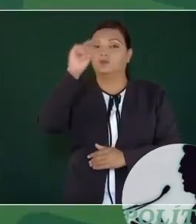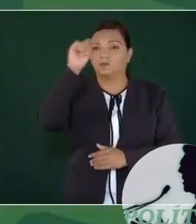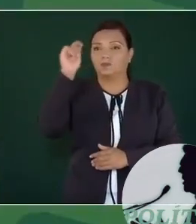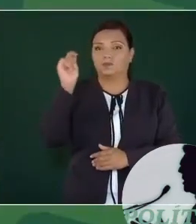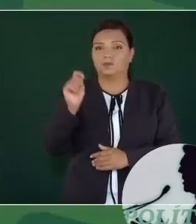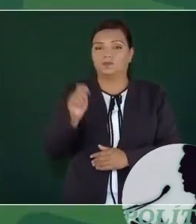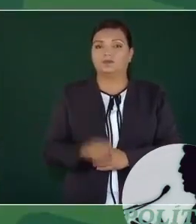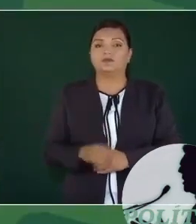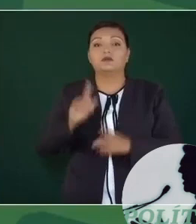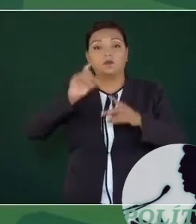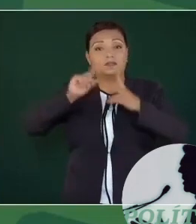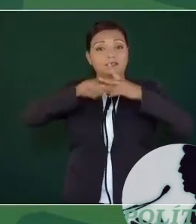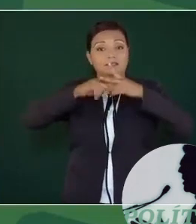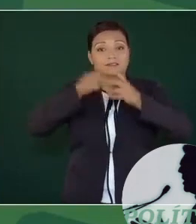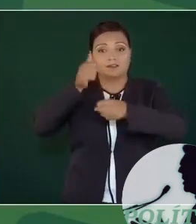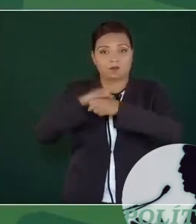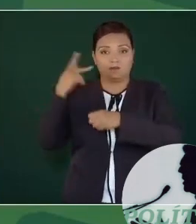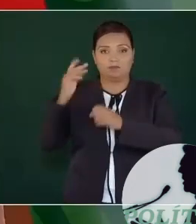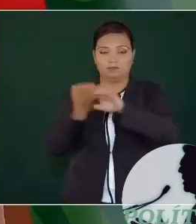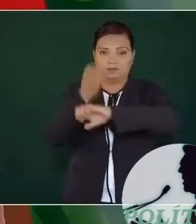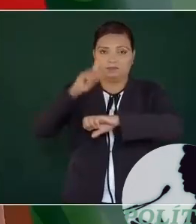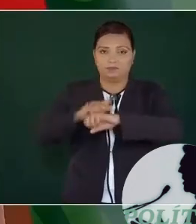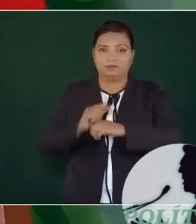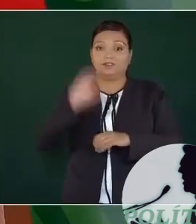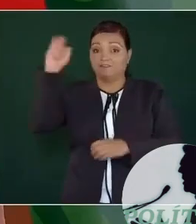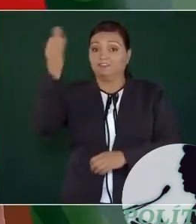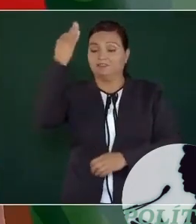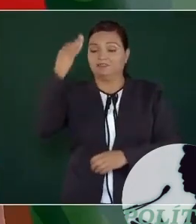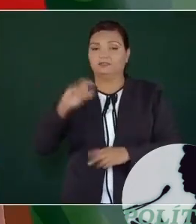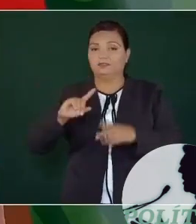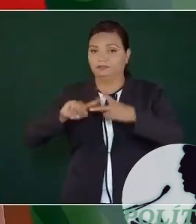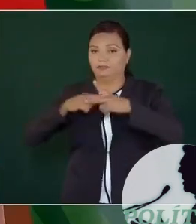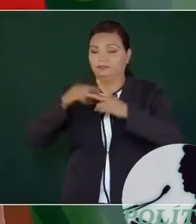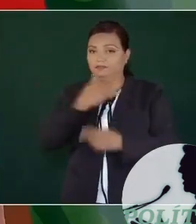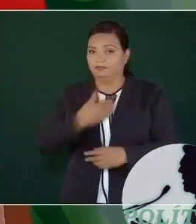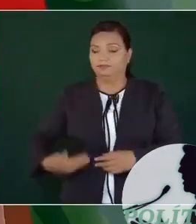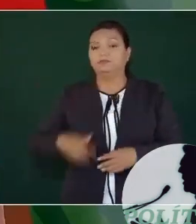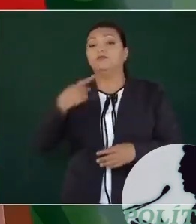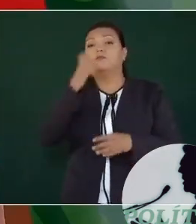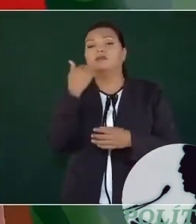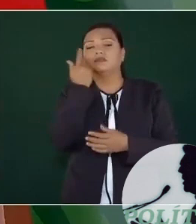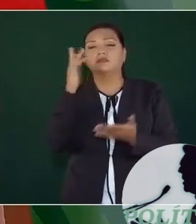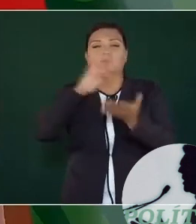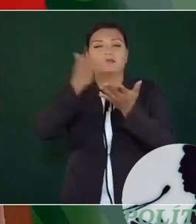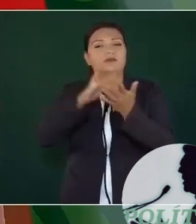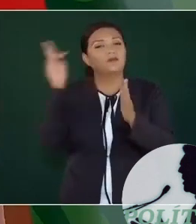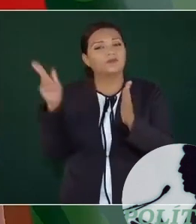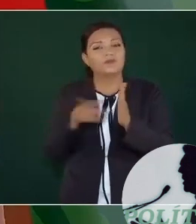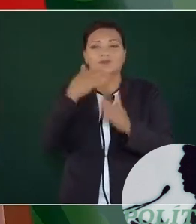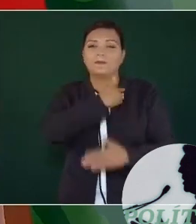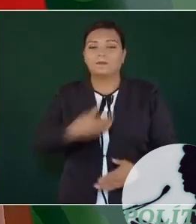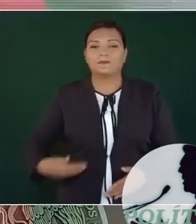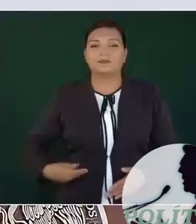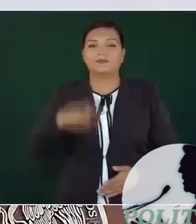254% desde el inicio de esta administración federal. Por ello, agradecemos nuevamente, señor